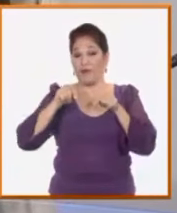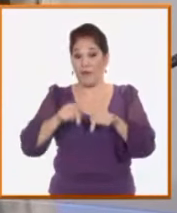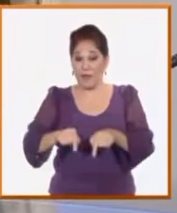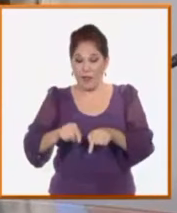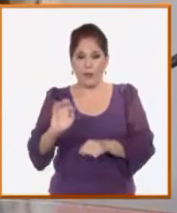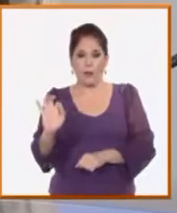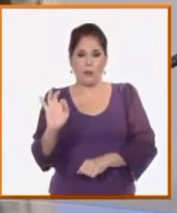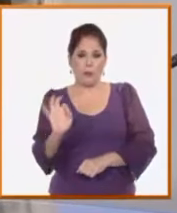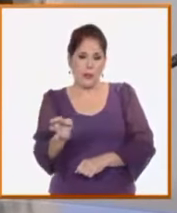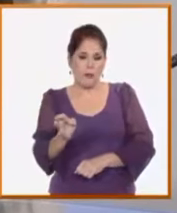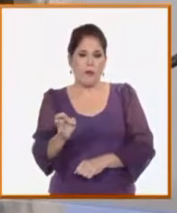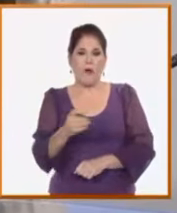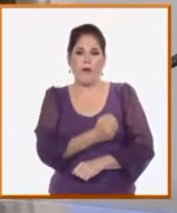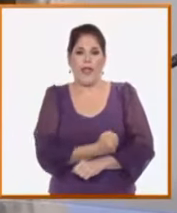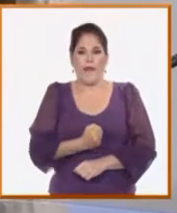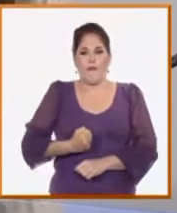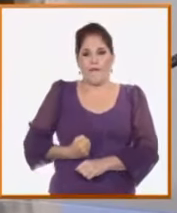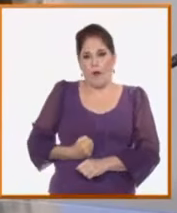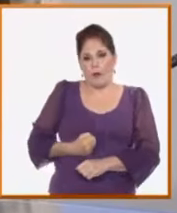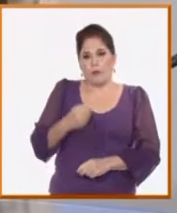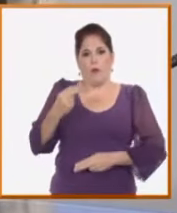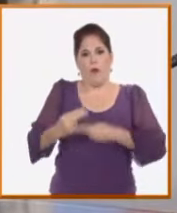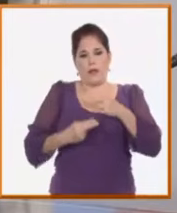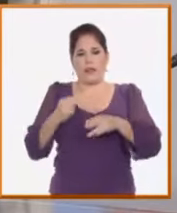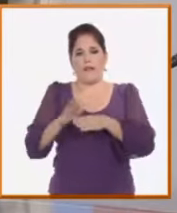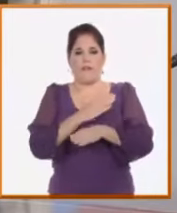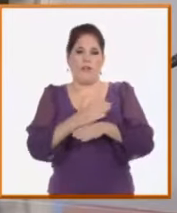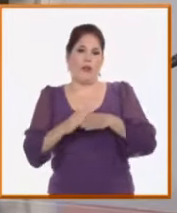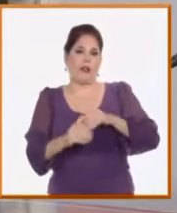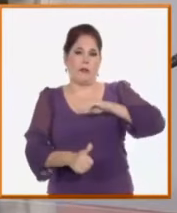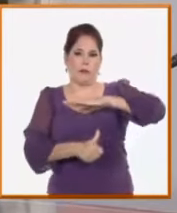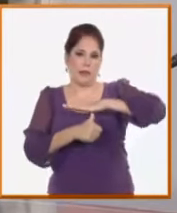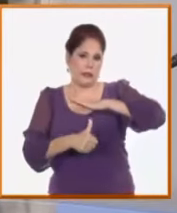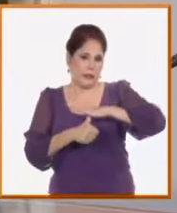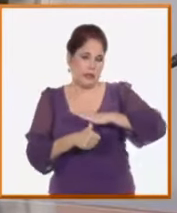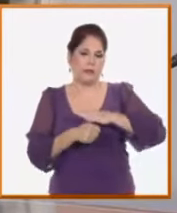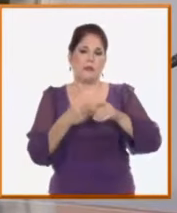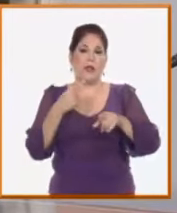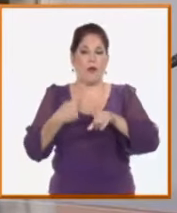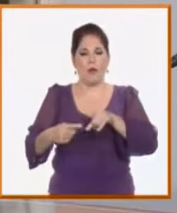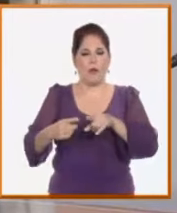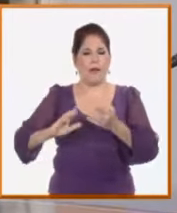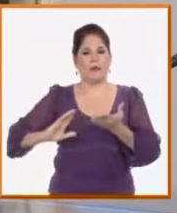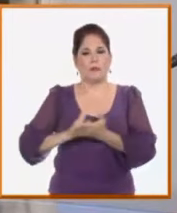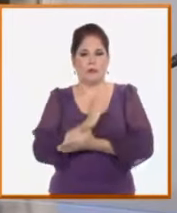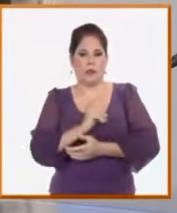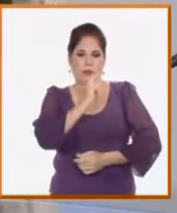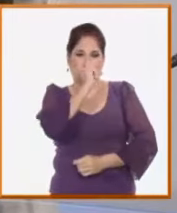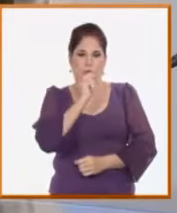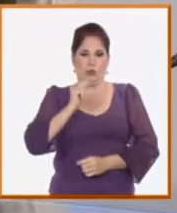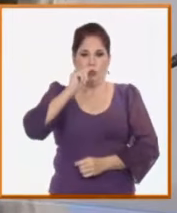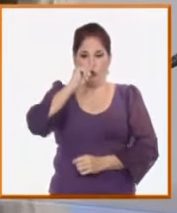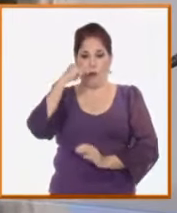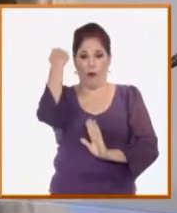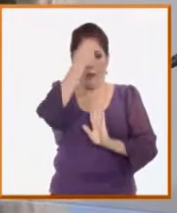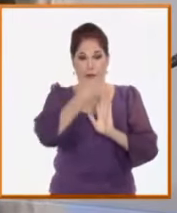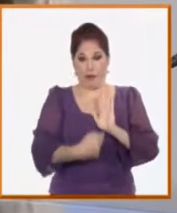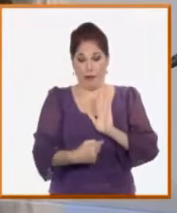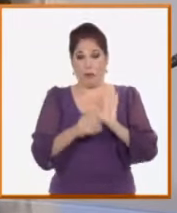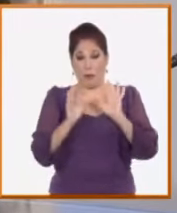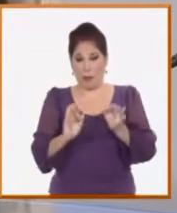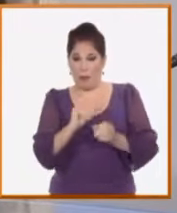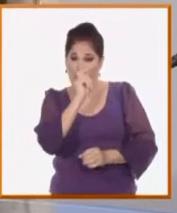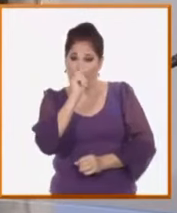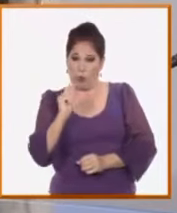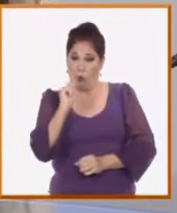parte de todos los esfuerzos que se realizan por enfrentar aadam este flagelo laac del